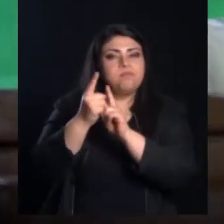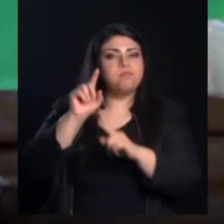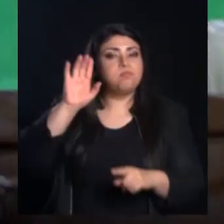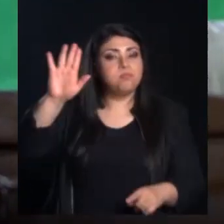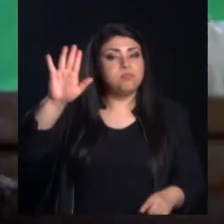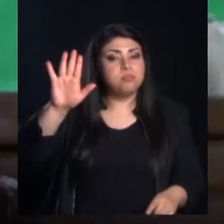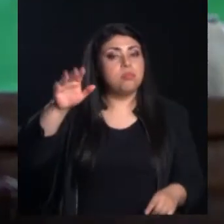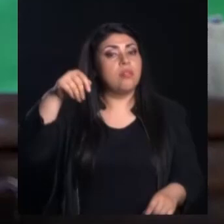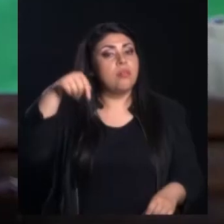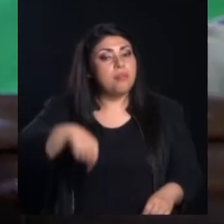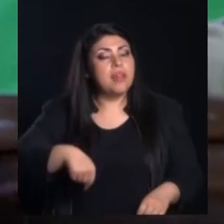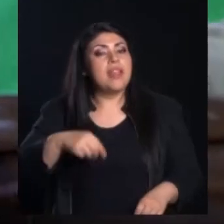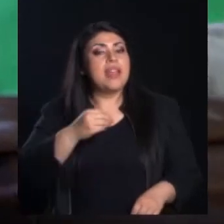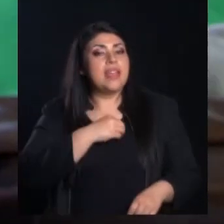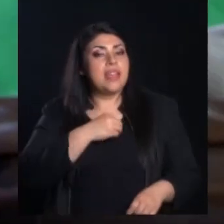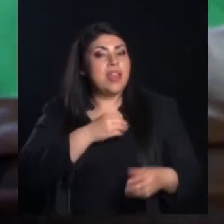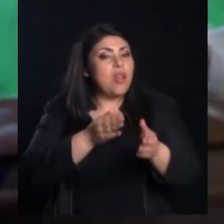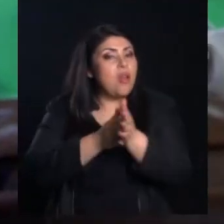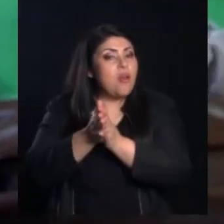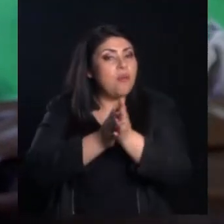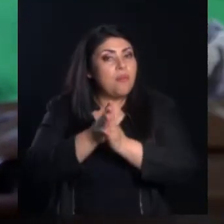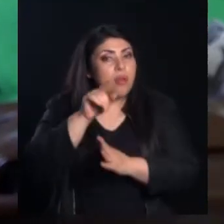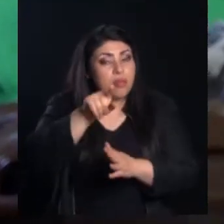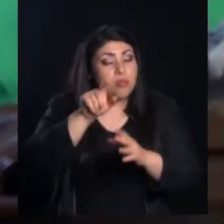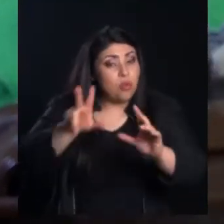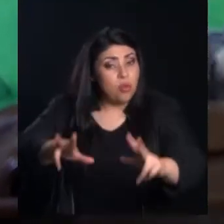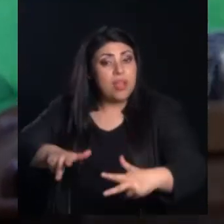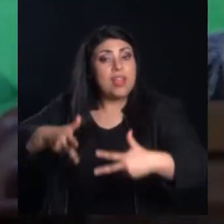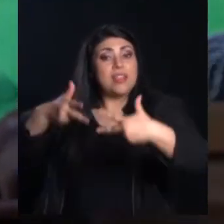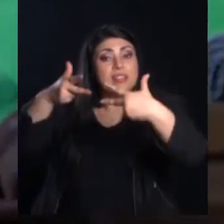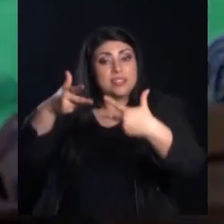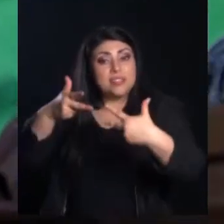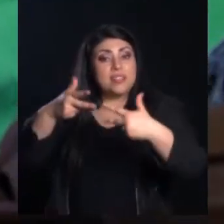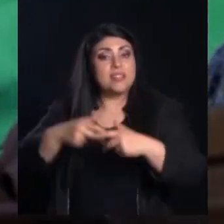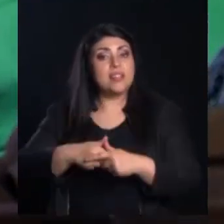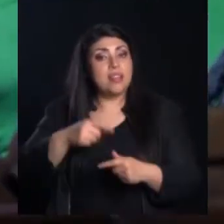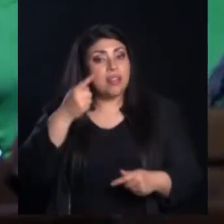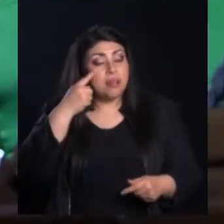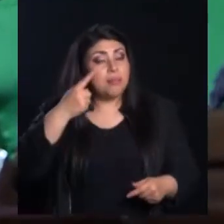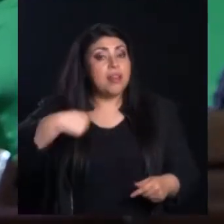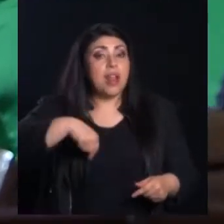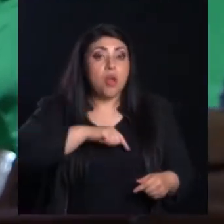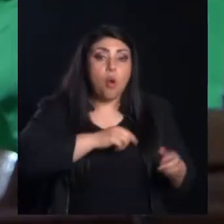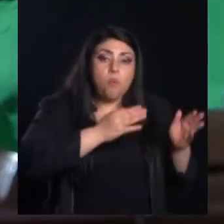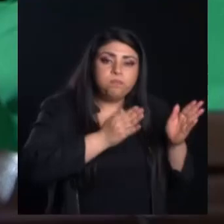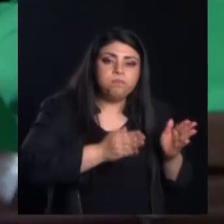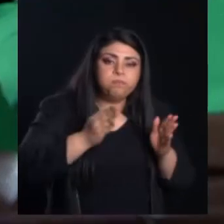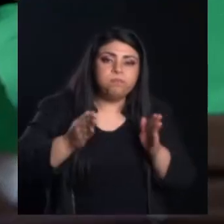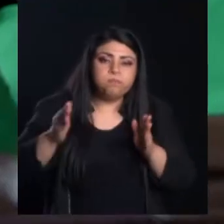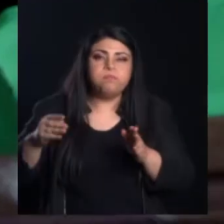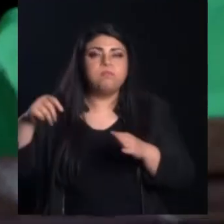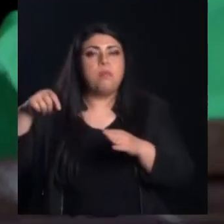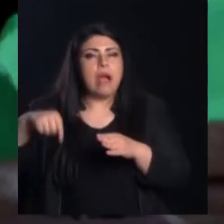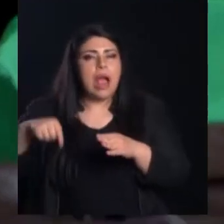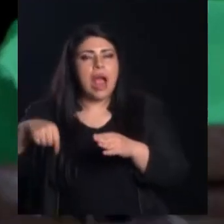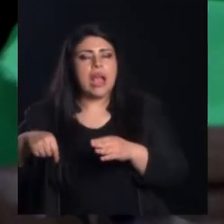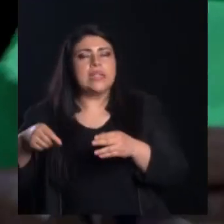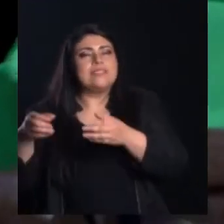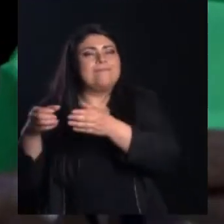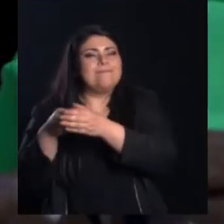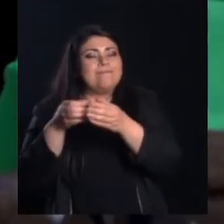aprovechar a dirigirme a ti que estás en casa que estás conectado viendo hemos diseñado esta serie de discipulado